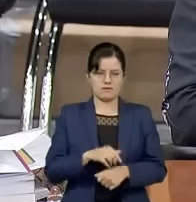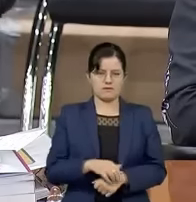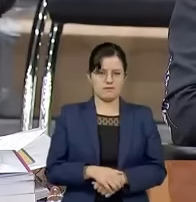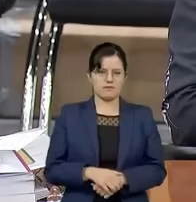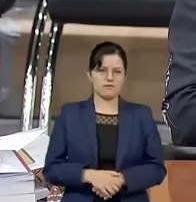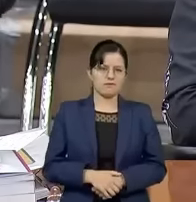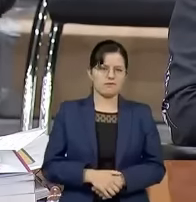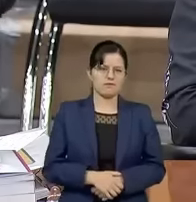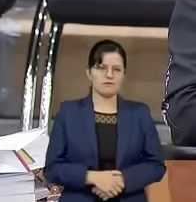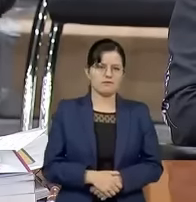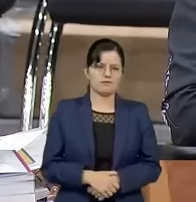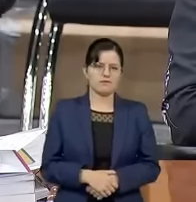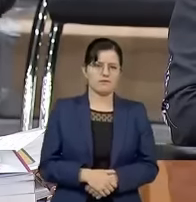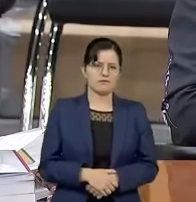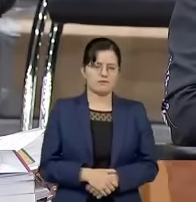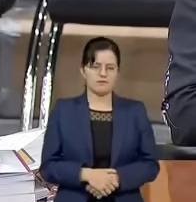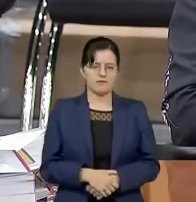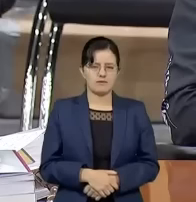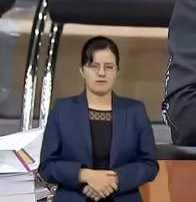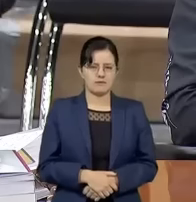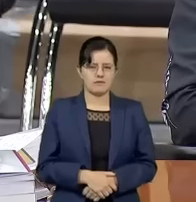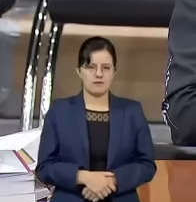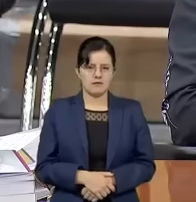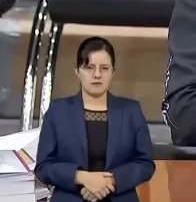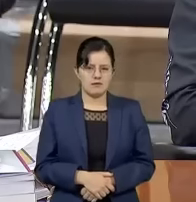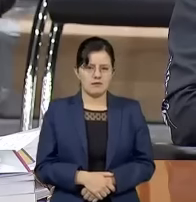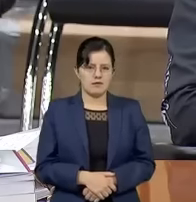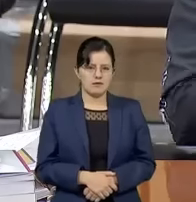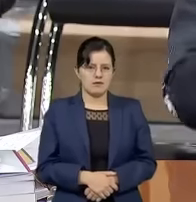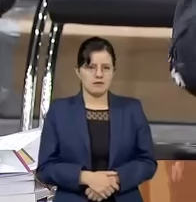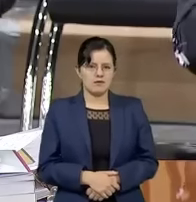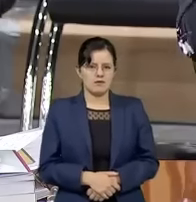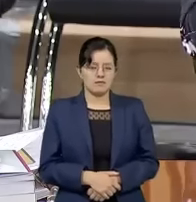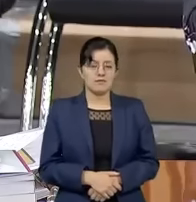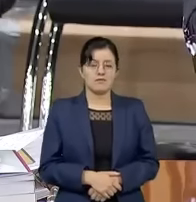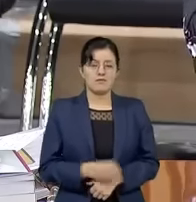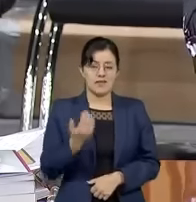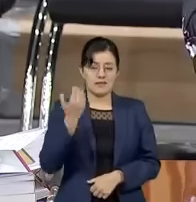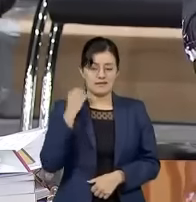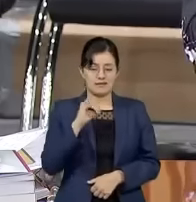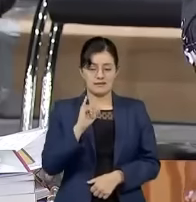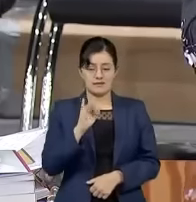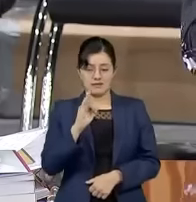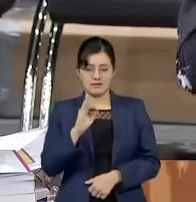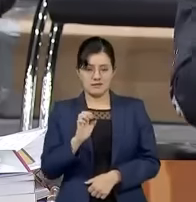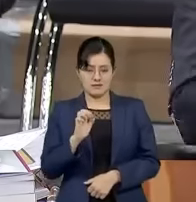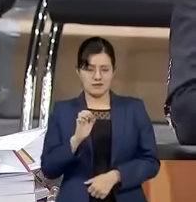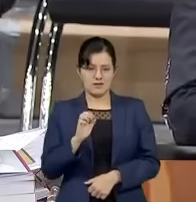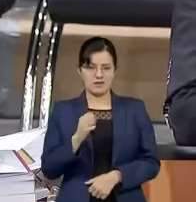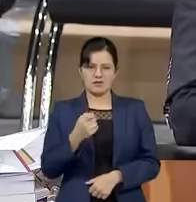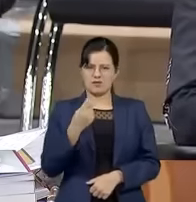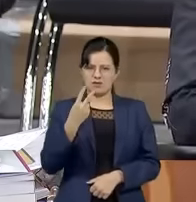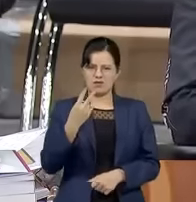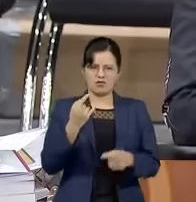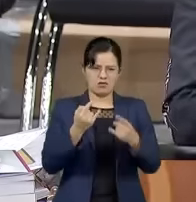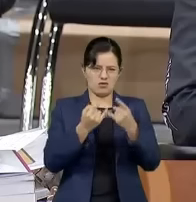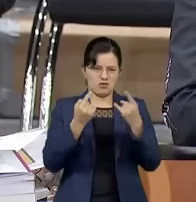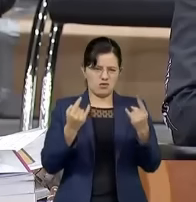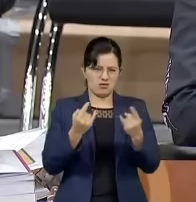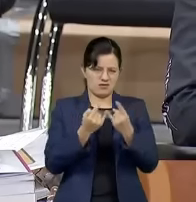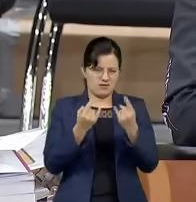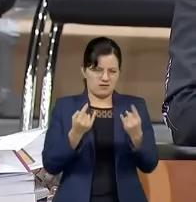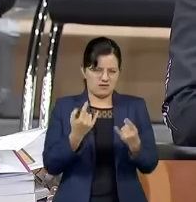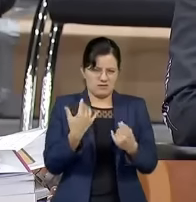avances desde que llegamos o que llegó el If en su momento aquellos dos grandes casos emblemáticos de amigos de